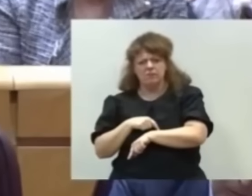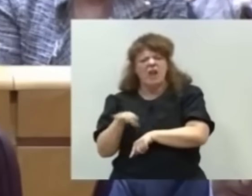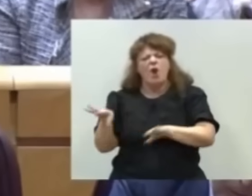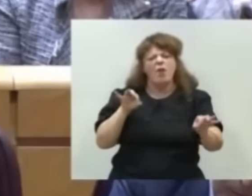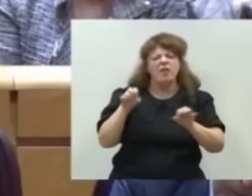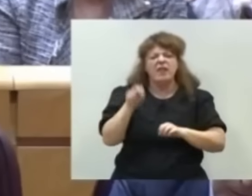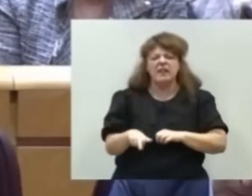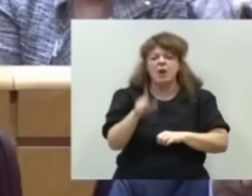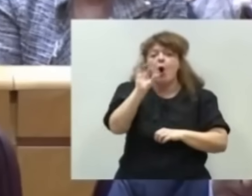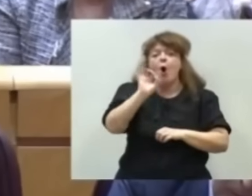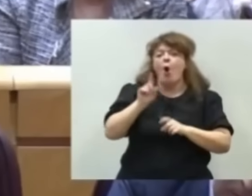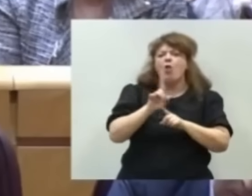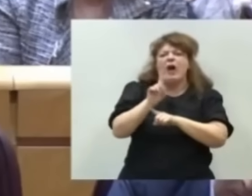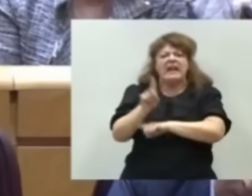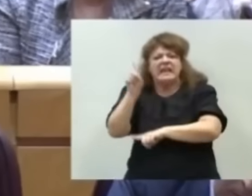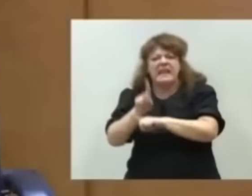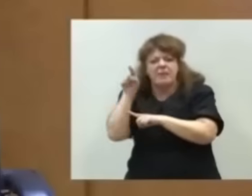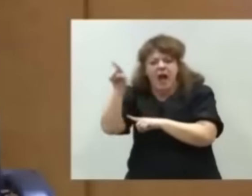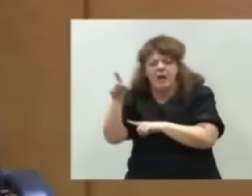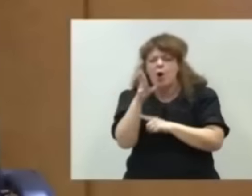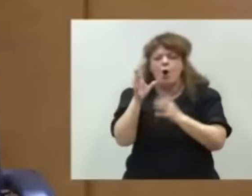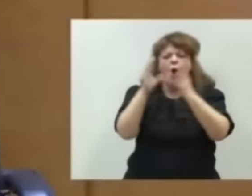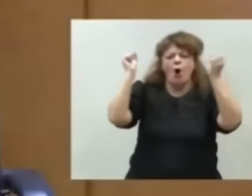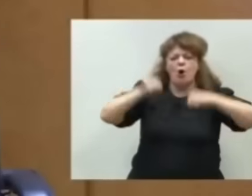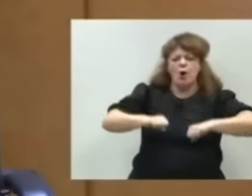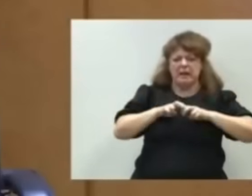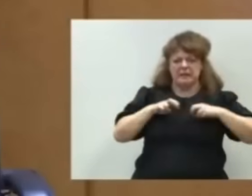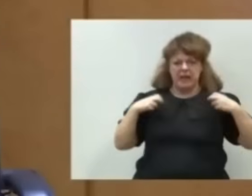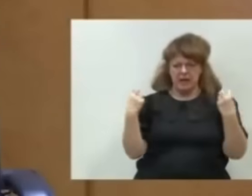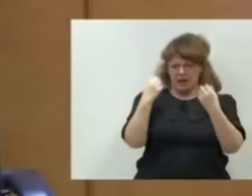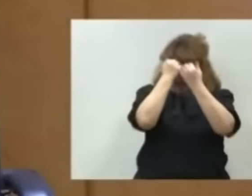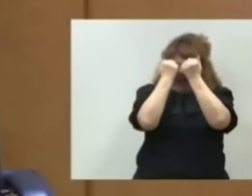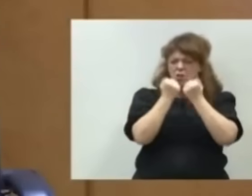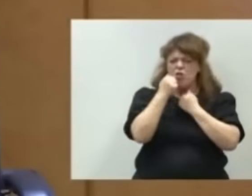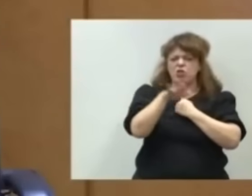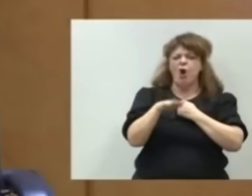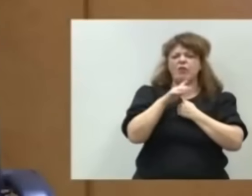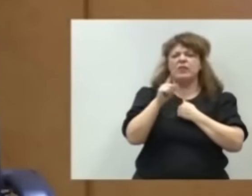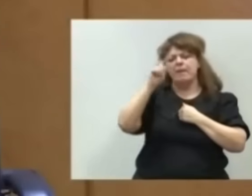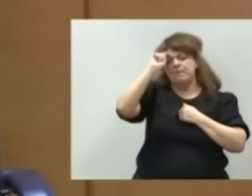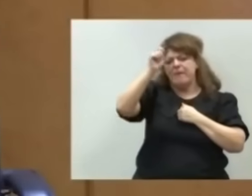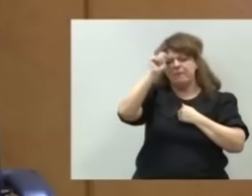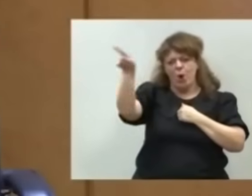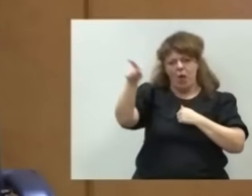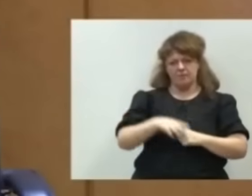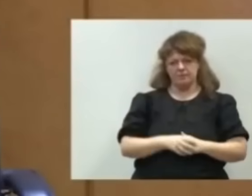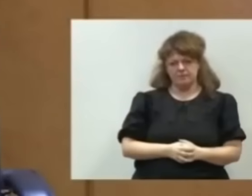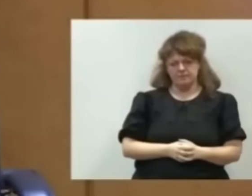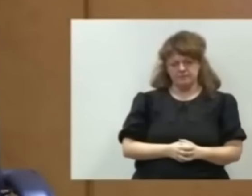en Ginebra o lo van a pactar en una mesa encapuchada en Pamplona?